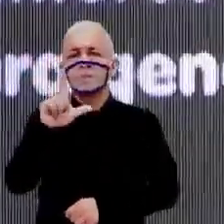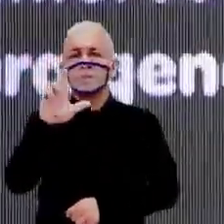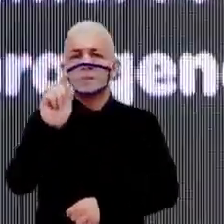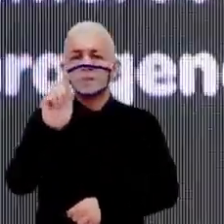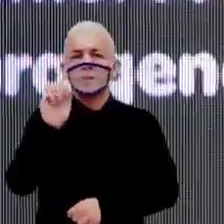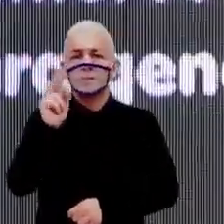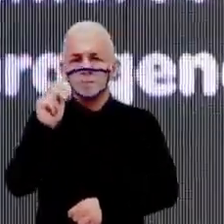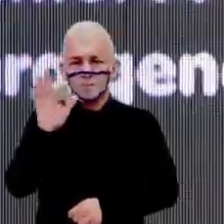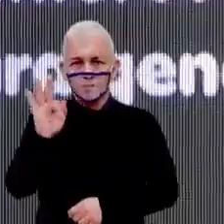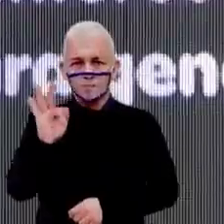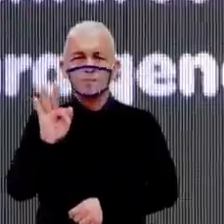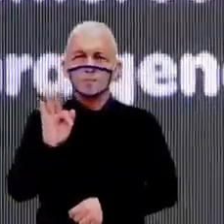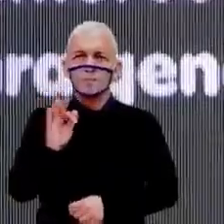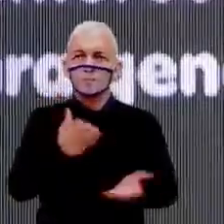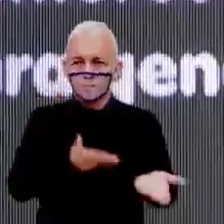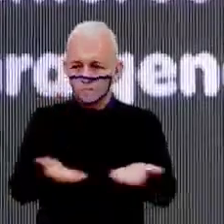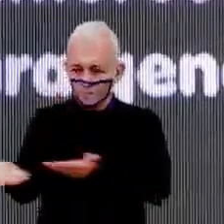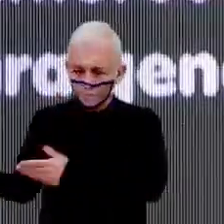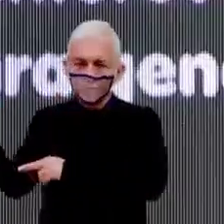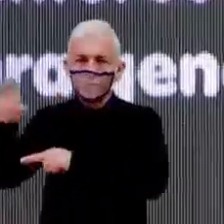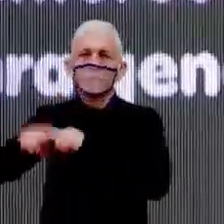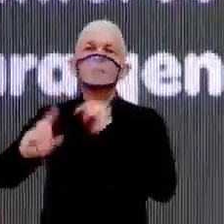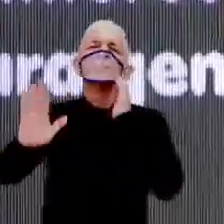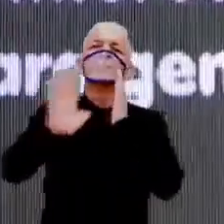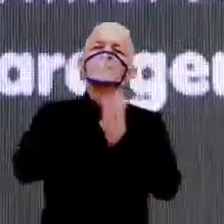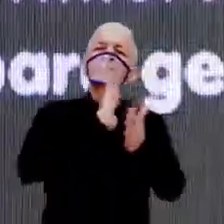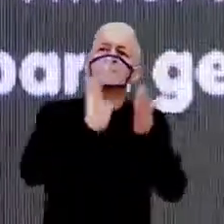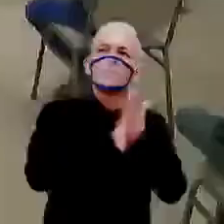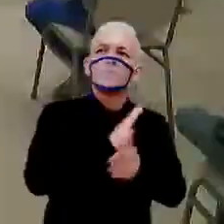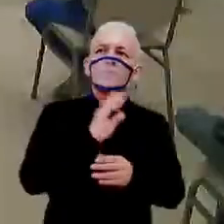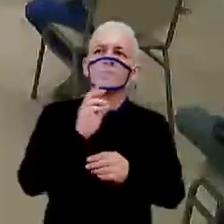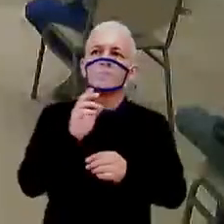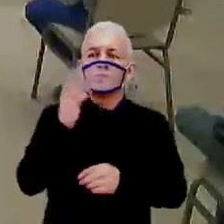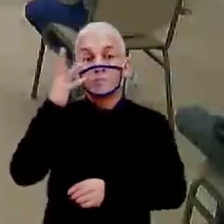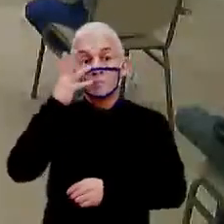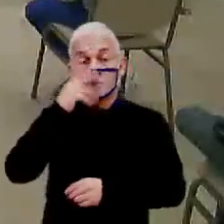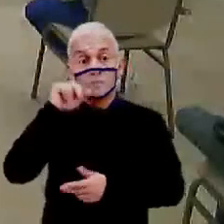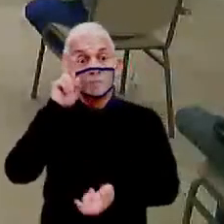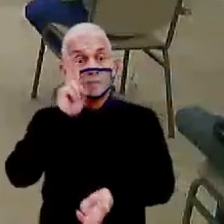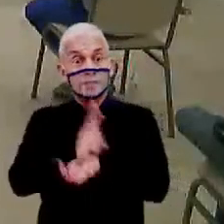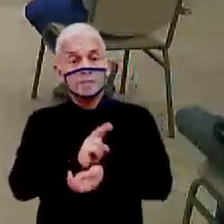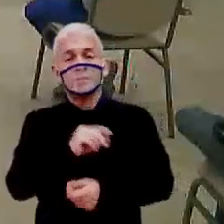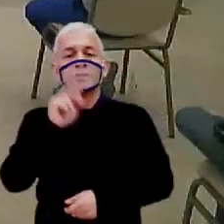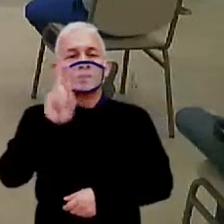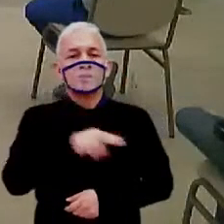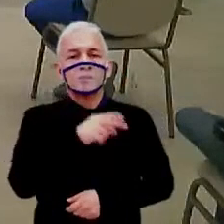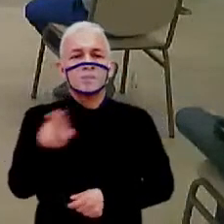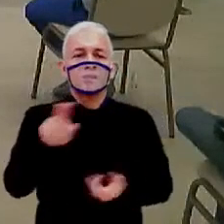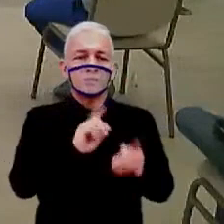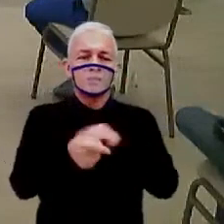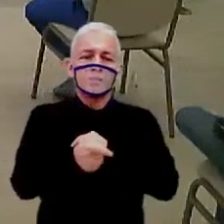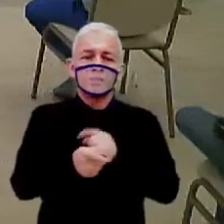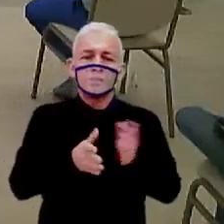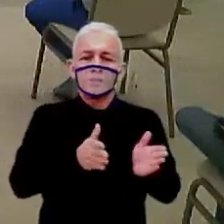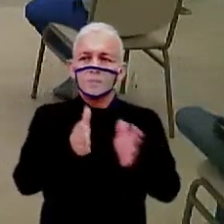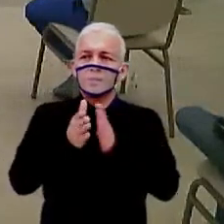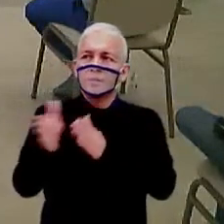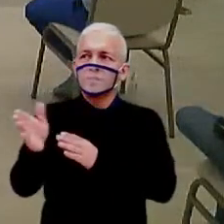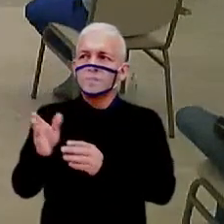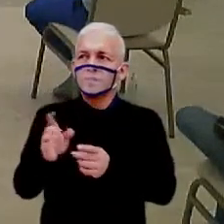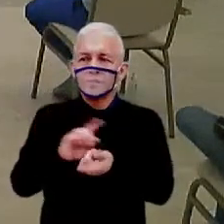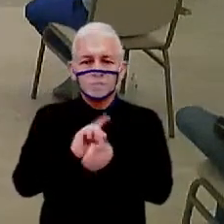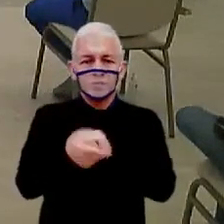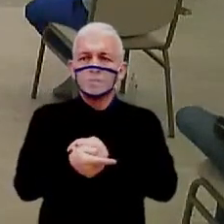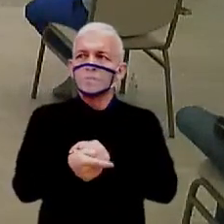quiero invitar a que suba y nos cuente de este milagro que ha cambiado vías, que ha cambiado